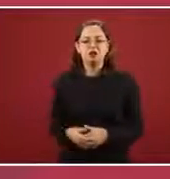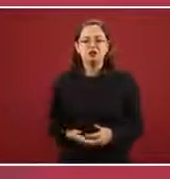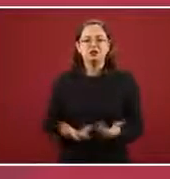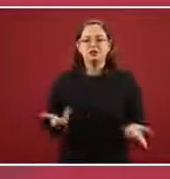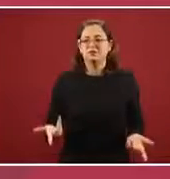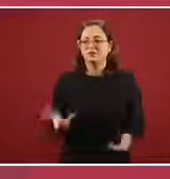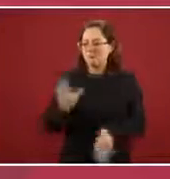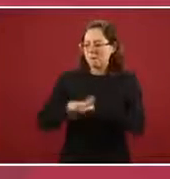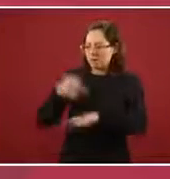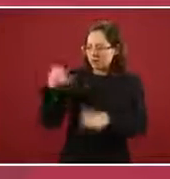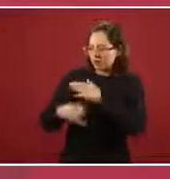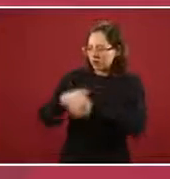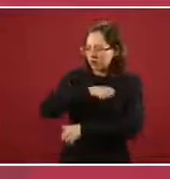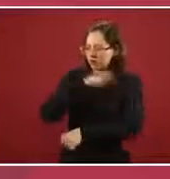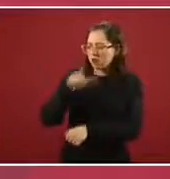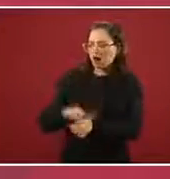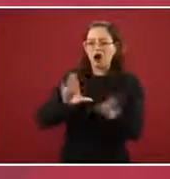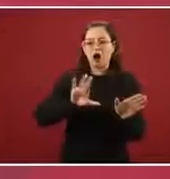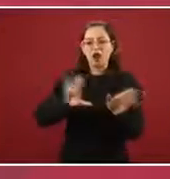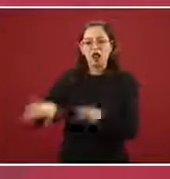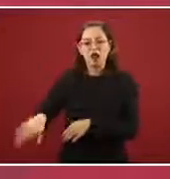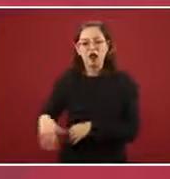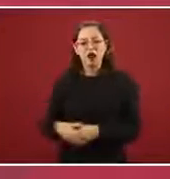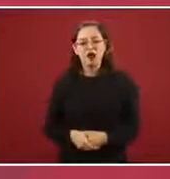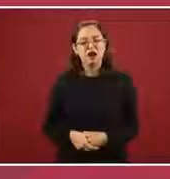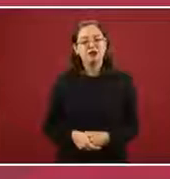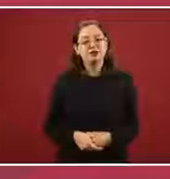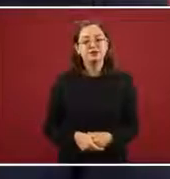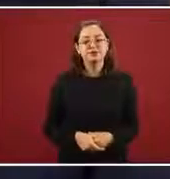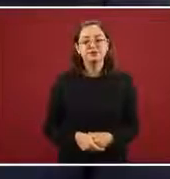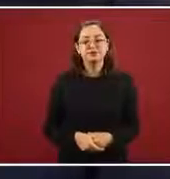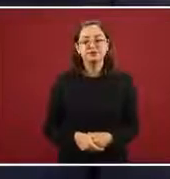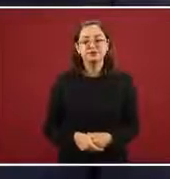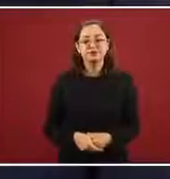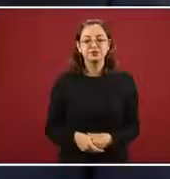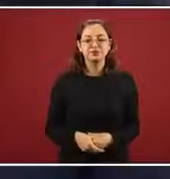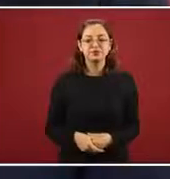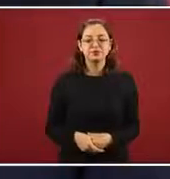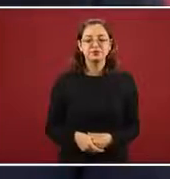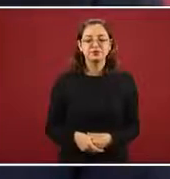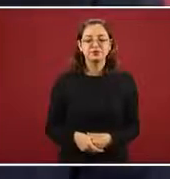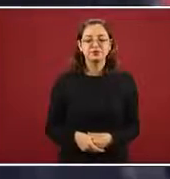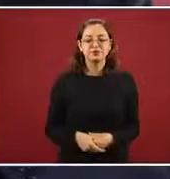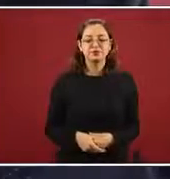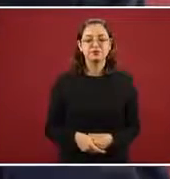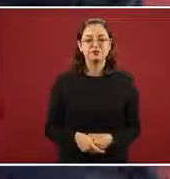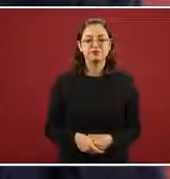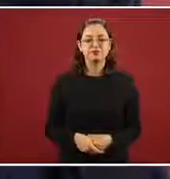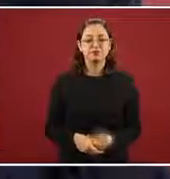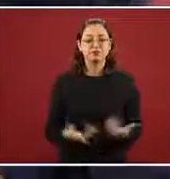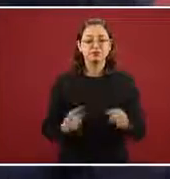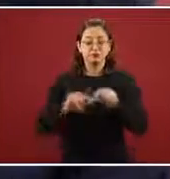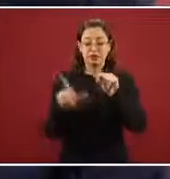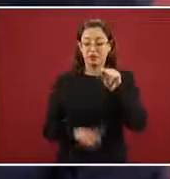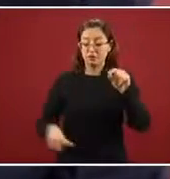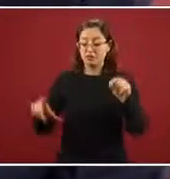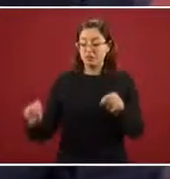especialistas. Tenemos menos médicos en México de los que